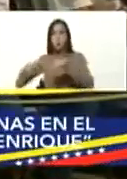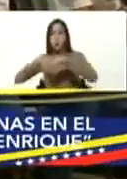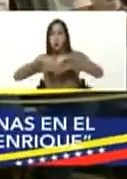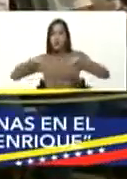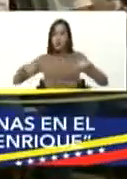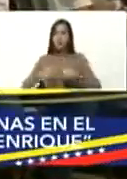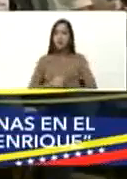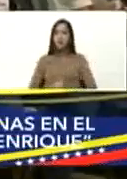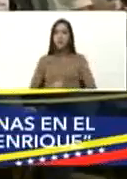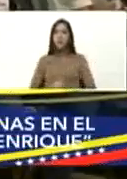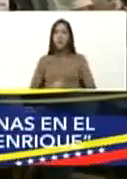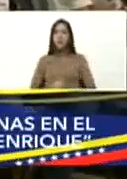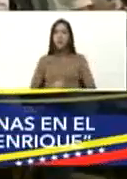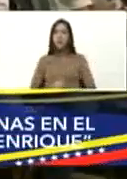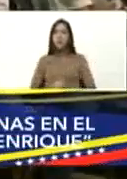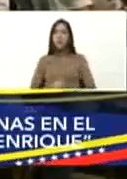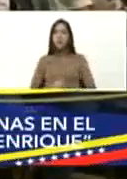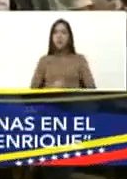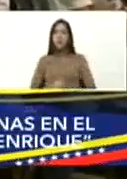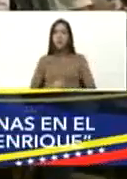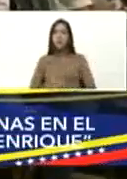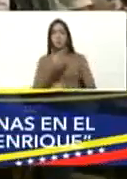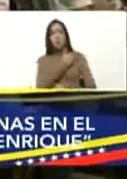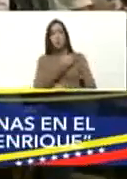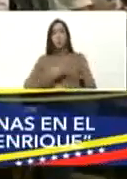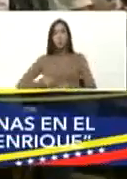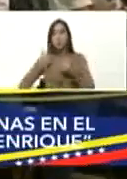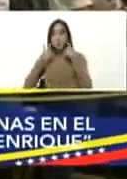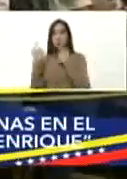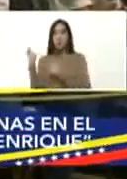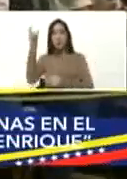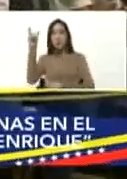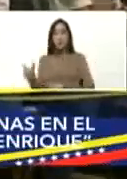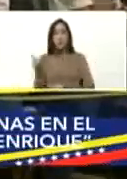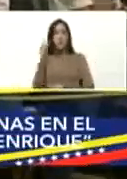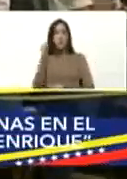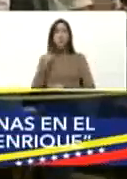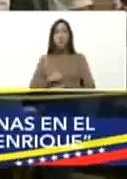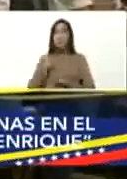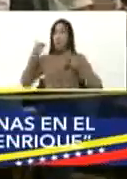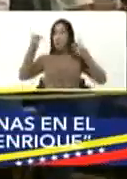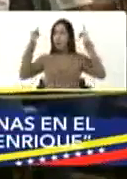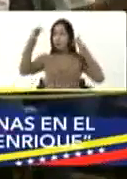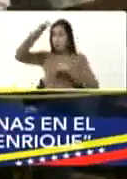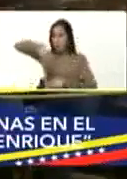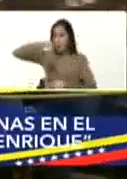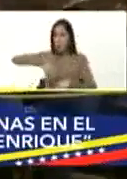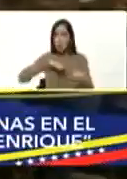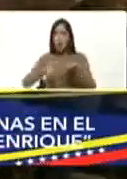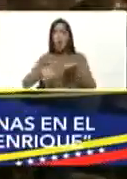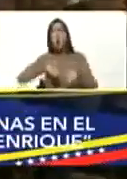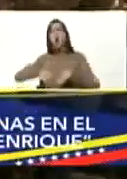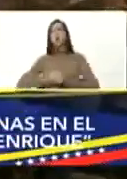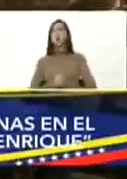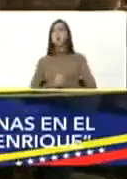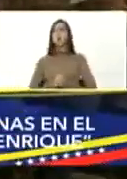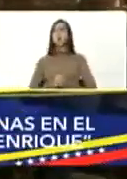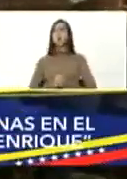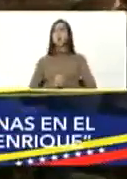les doy el pase a la presidenta del INTU, Caroli. Aquí hay una fiesta, presidente, acá en Cojedes. Yo no me